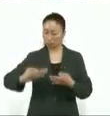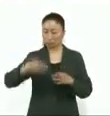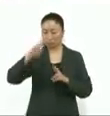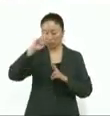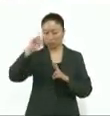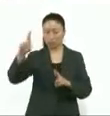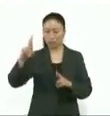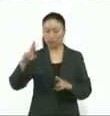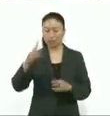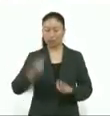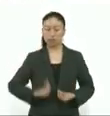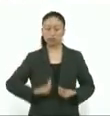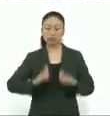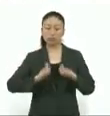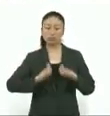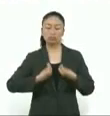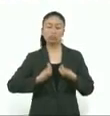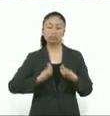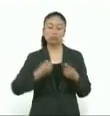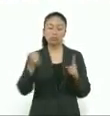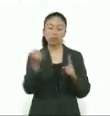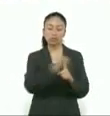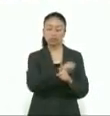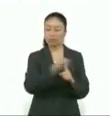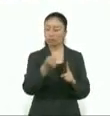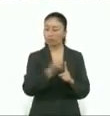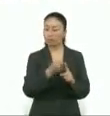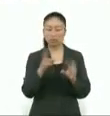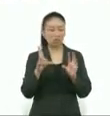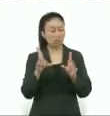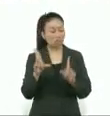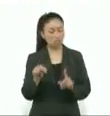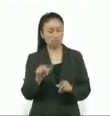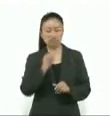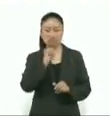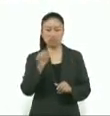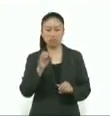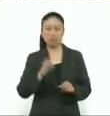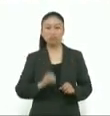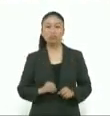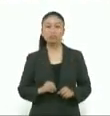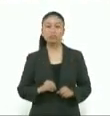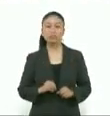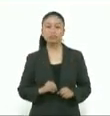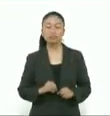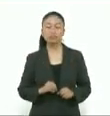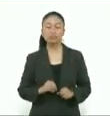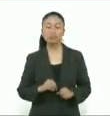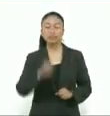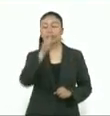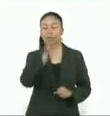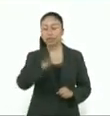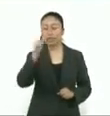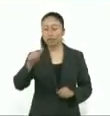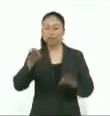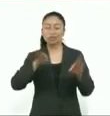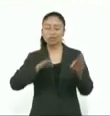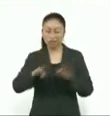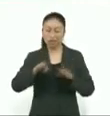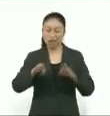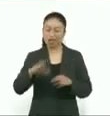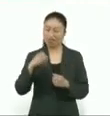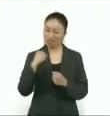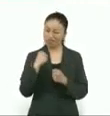vida libre de violencia. Estamos trabajando muy duro, todas, desde nuestras trincheras, para que